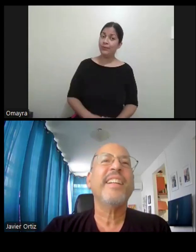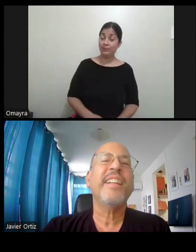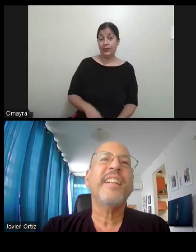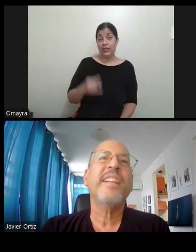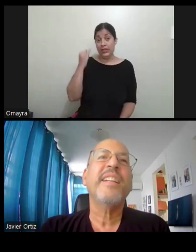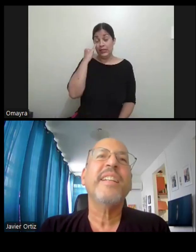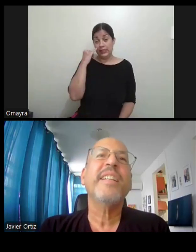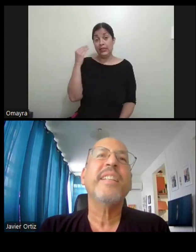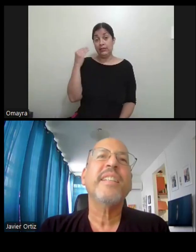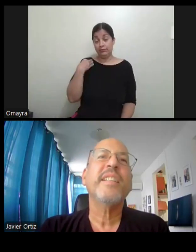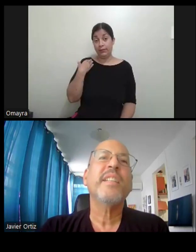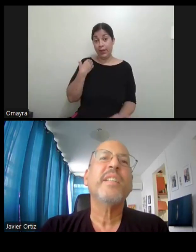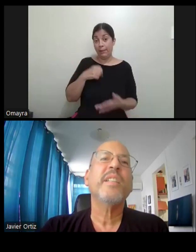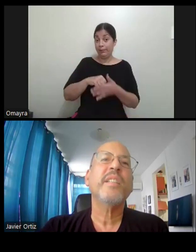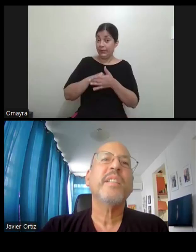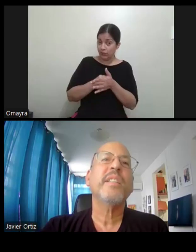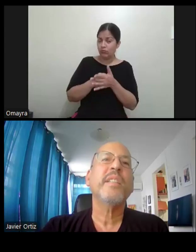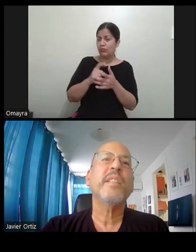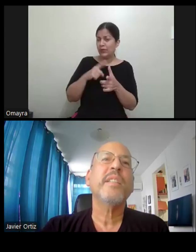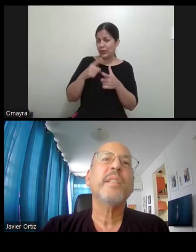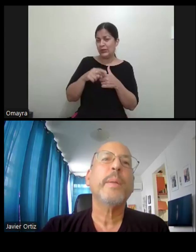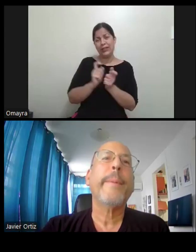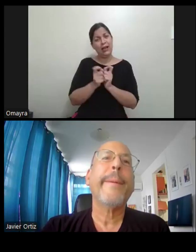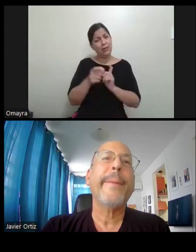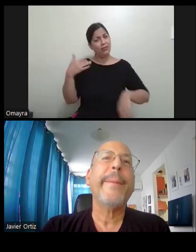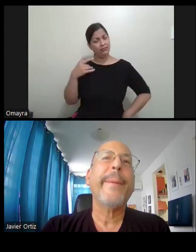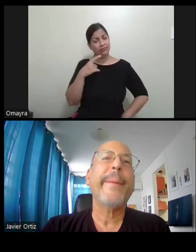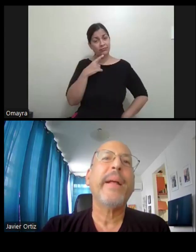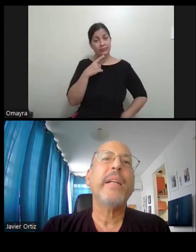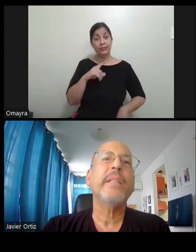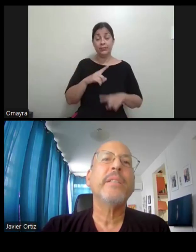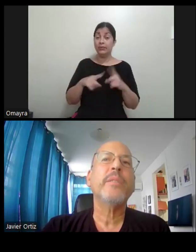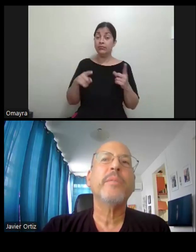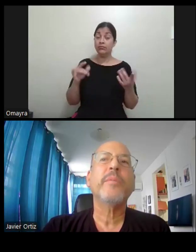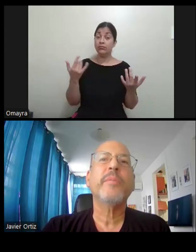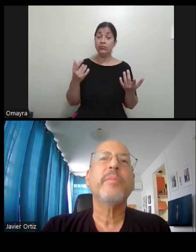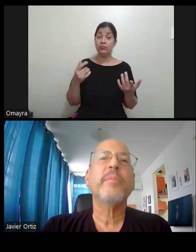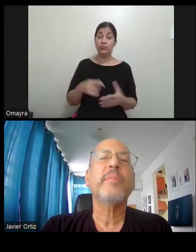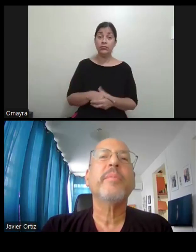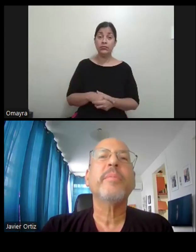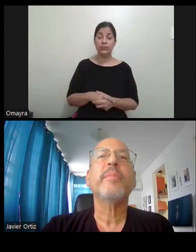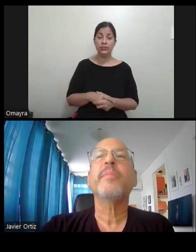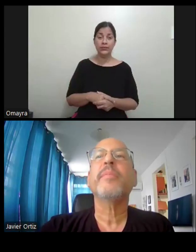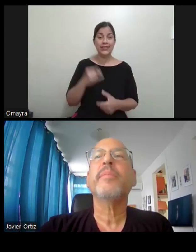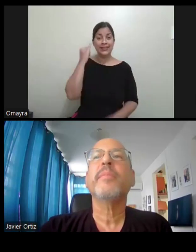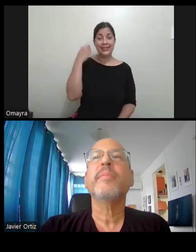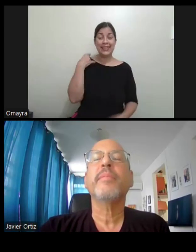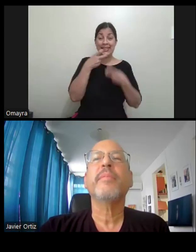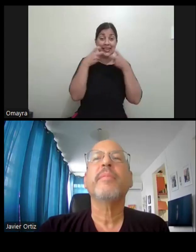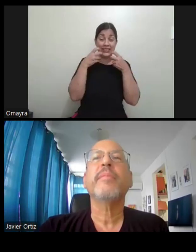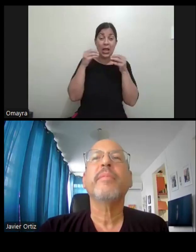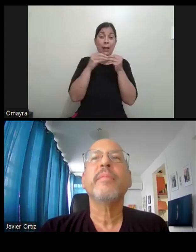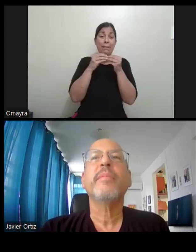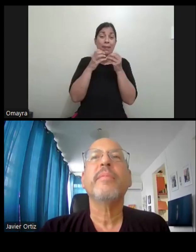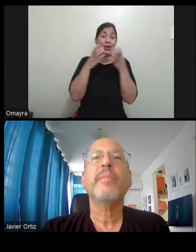así presionando, me imagino que entonces pero qué cosa. La flauta es un instrumento bien menospreciado. Tienes los ganchos, tienes más elementos en